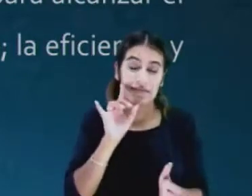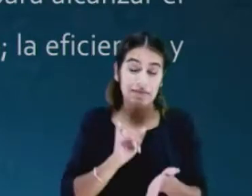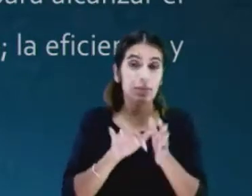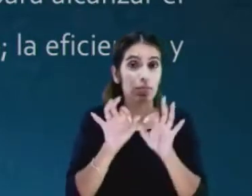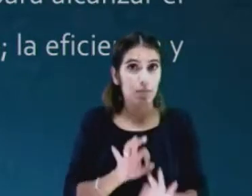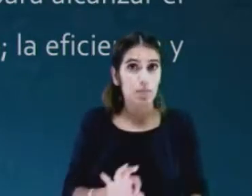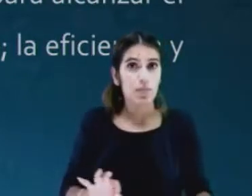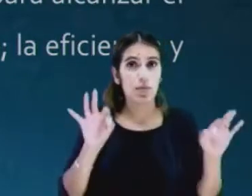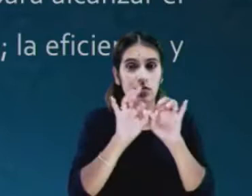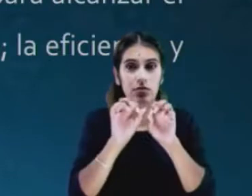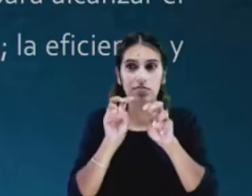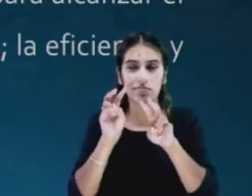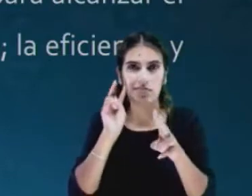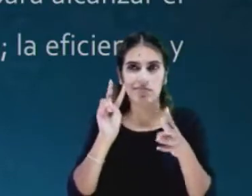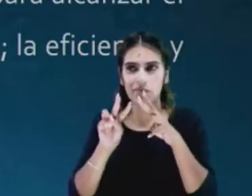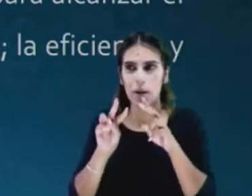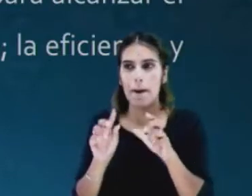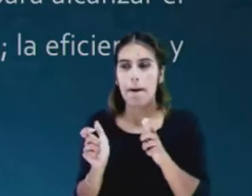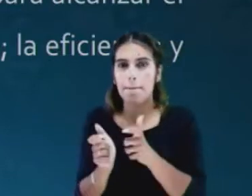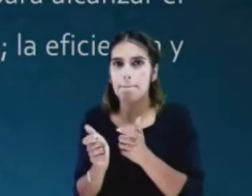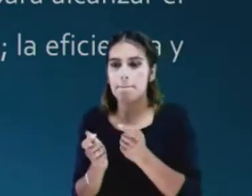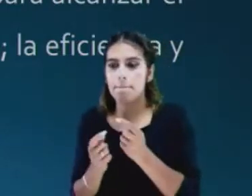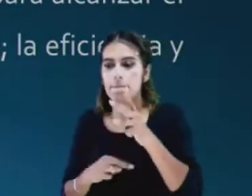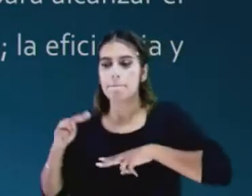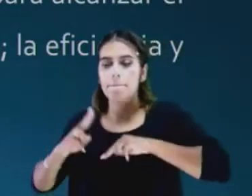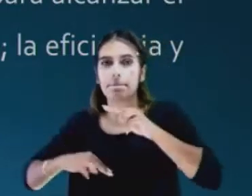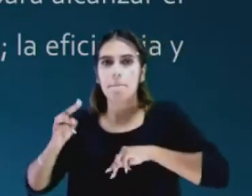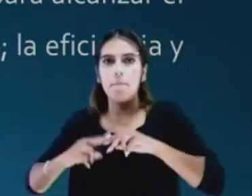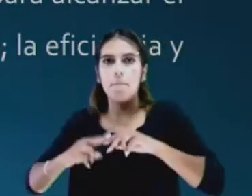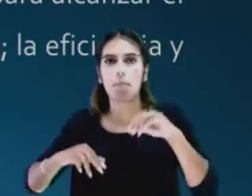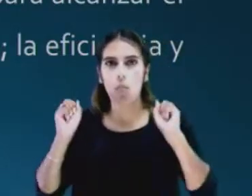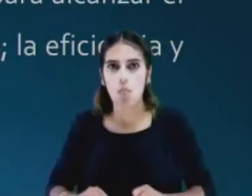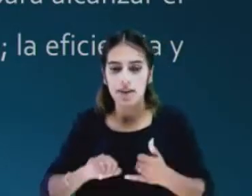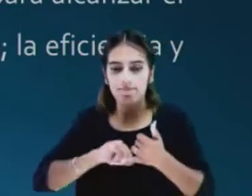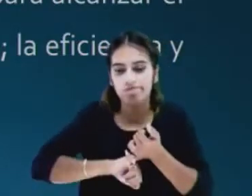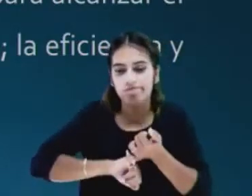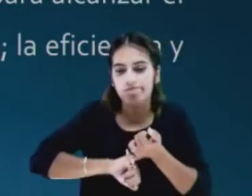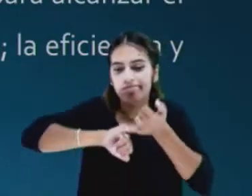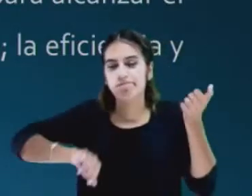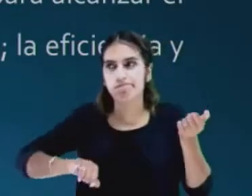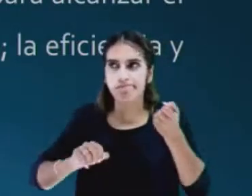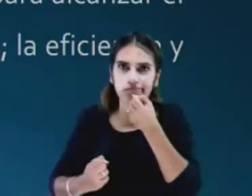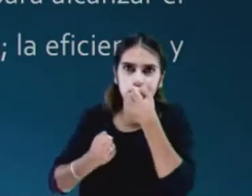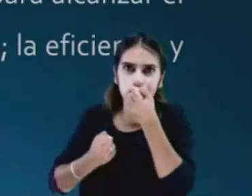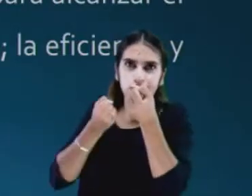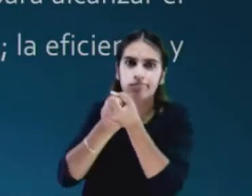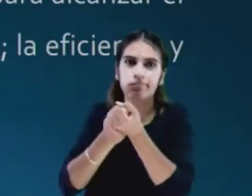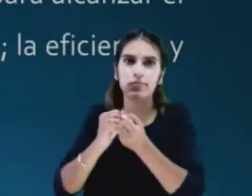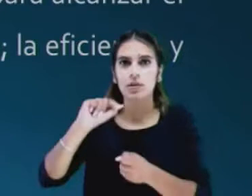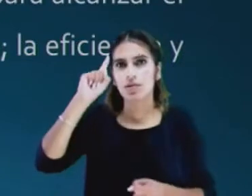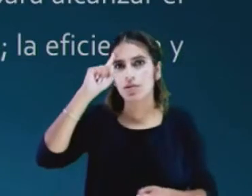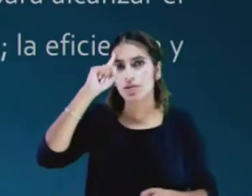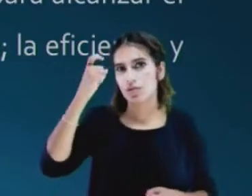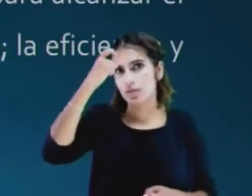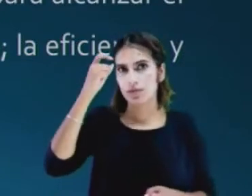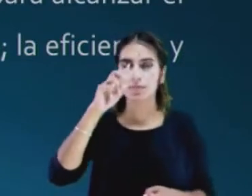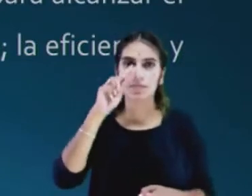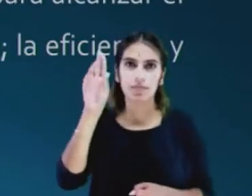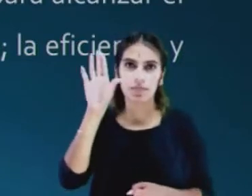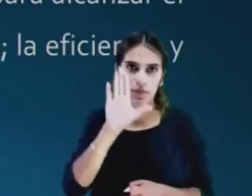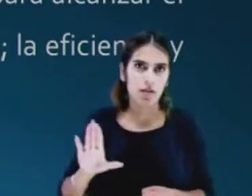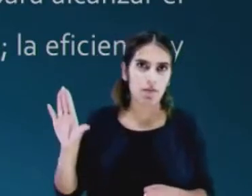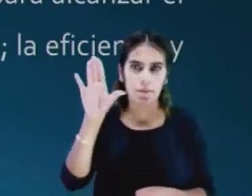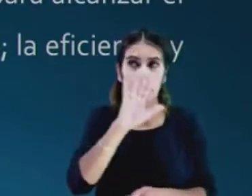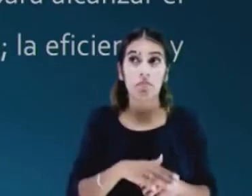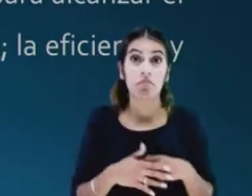poder ayudar dentro la independencia al gobierno nacional tiene usted es que ya no es el gobierno